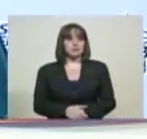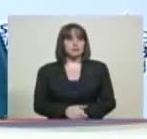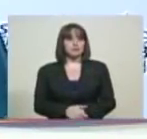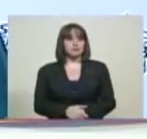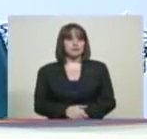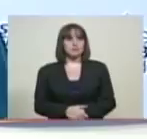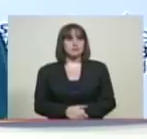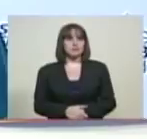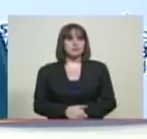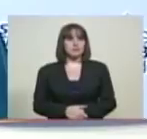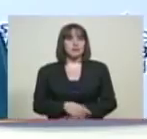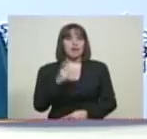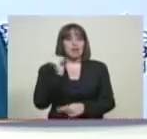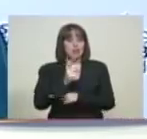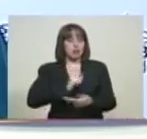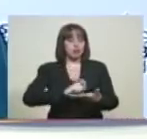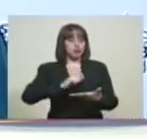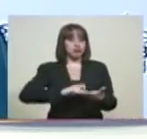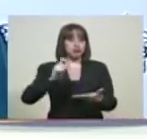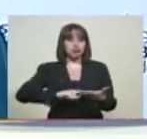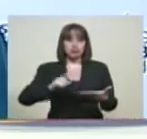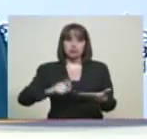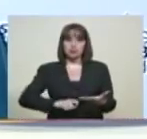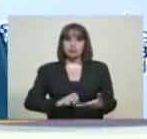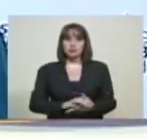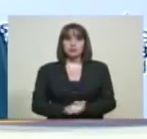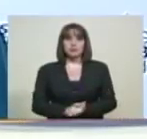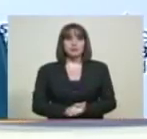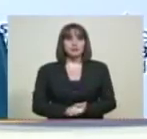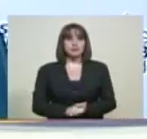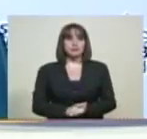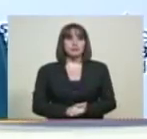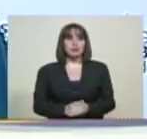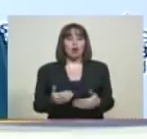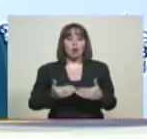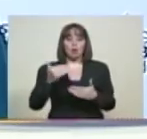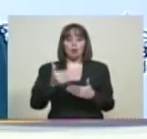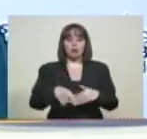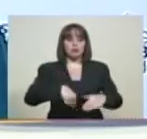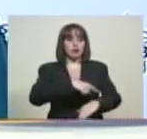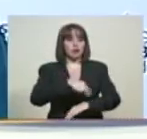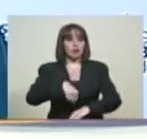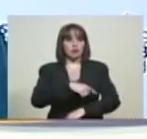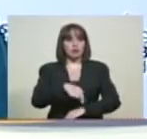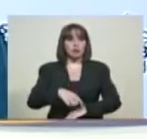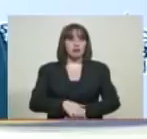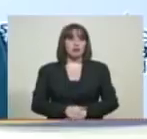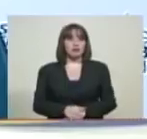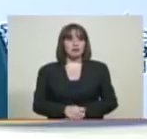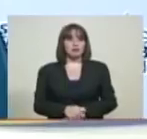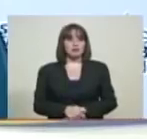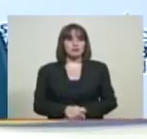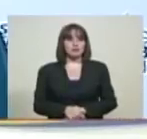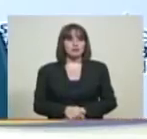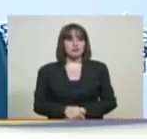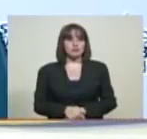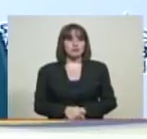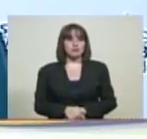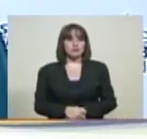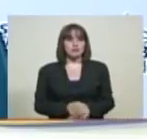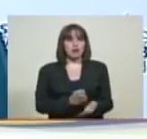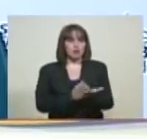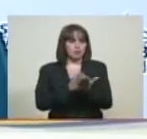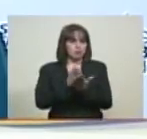quiero proceder a firmar el decreto las próximas horas para fijar las